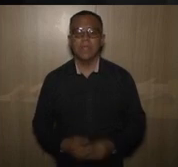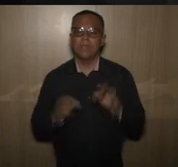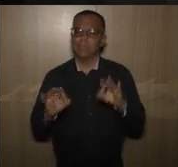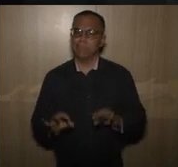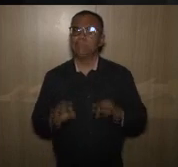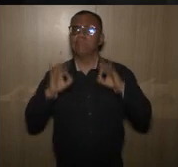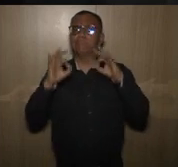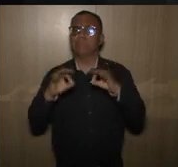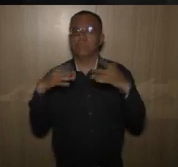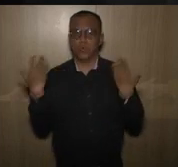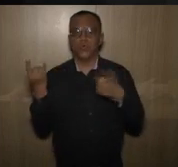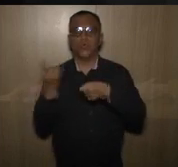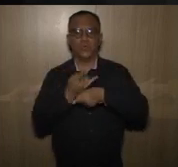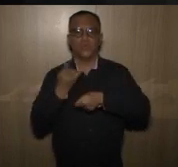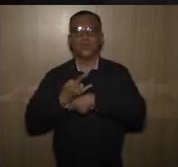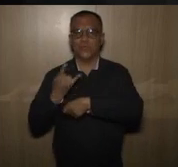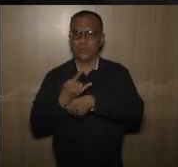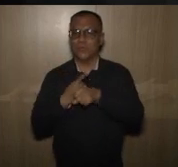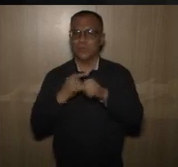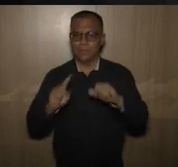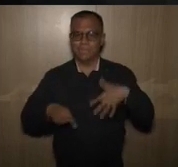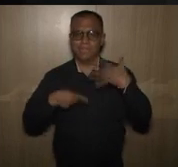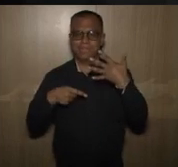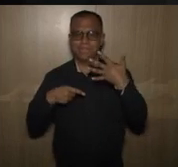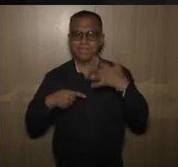excelente usabilidad,